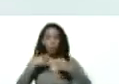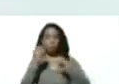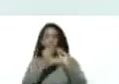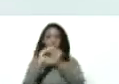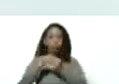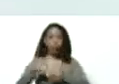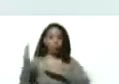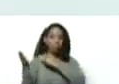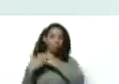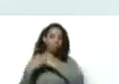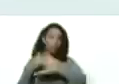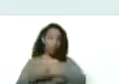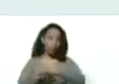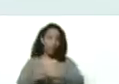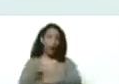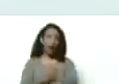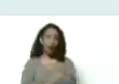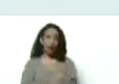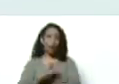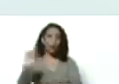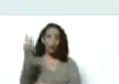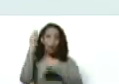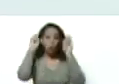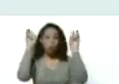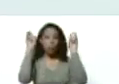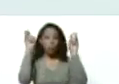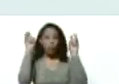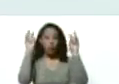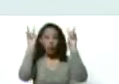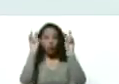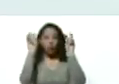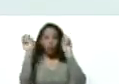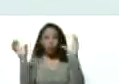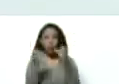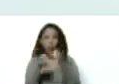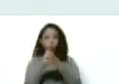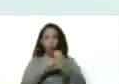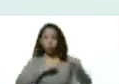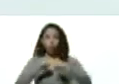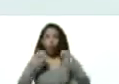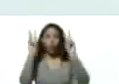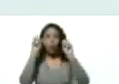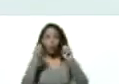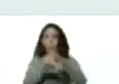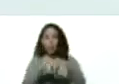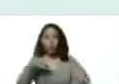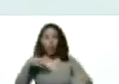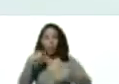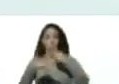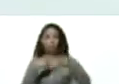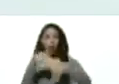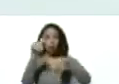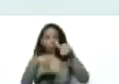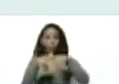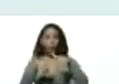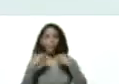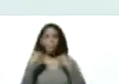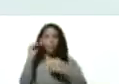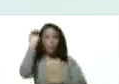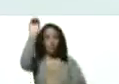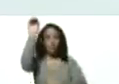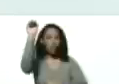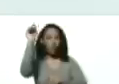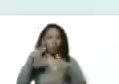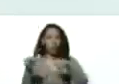alerta a tiempo. En segundo lugar, la nueva maquinaria para la nueva mayoría política y electoral para futuros